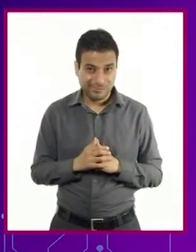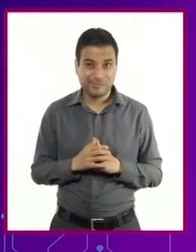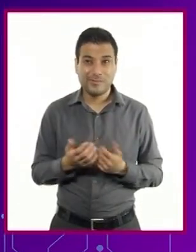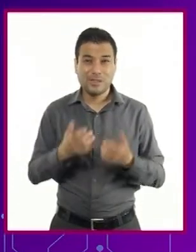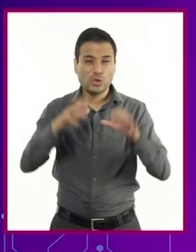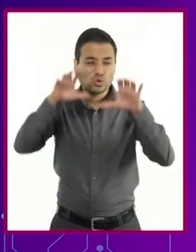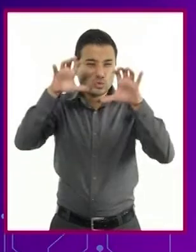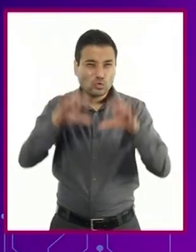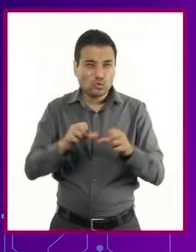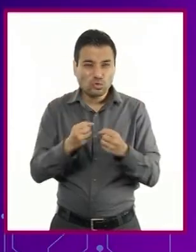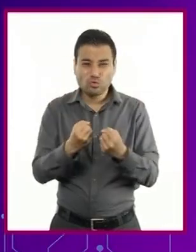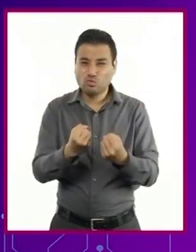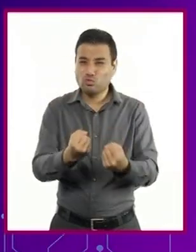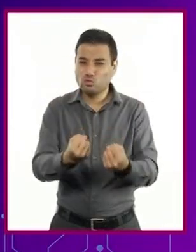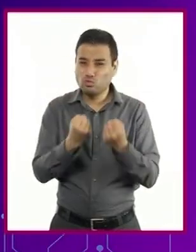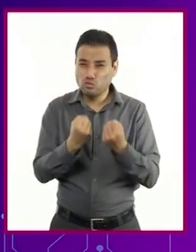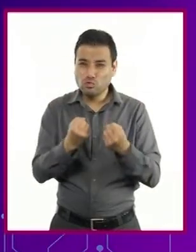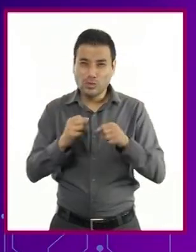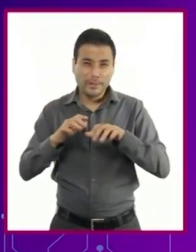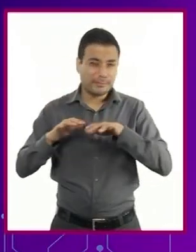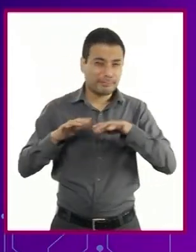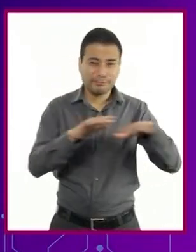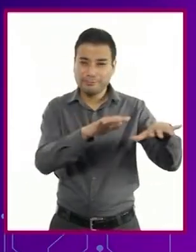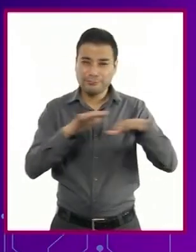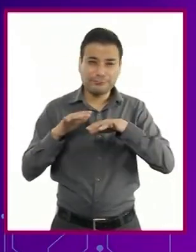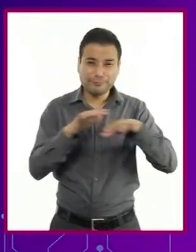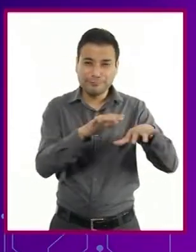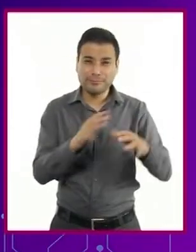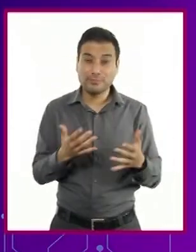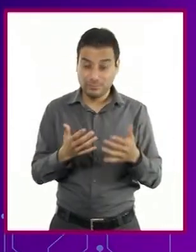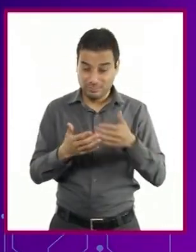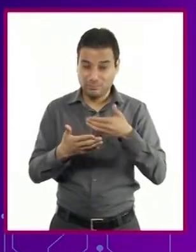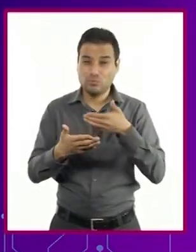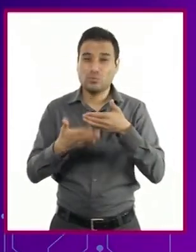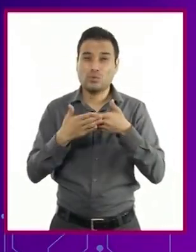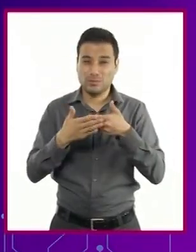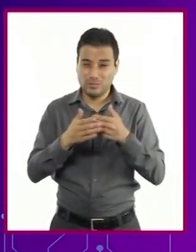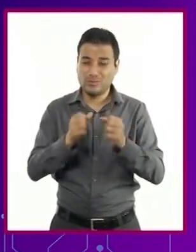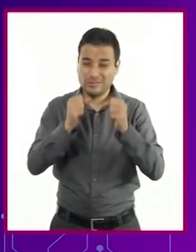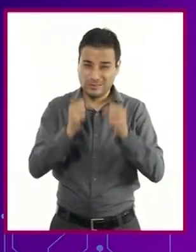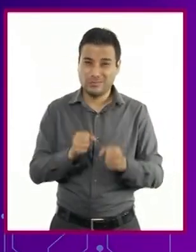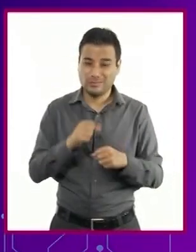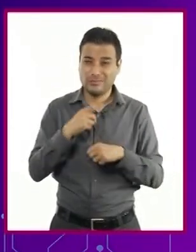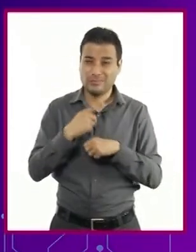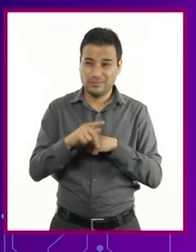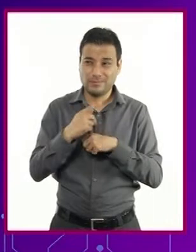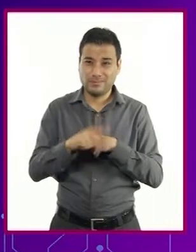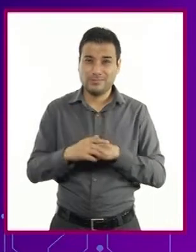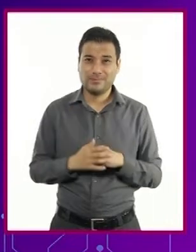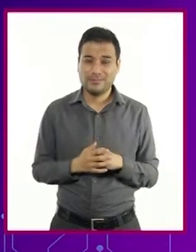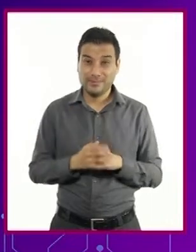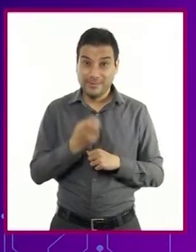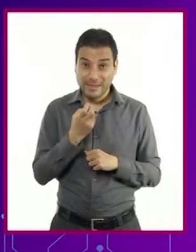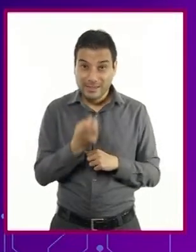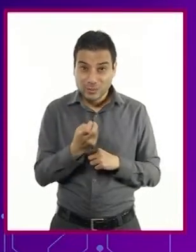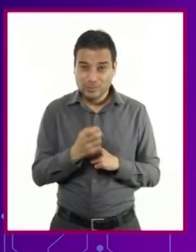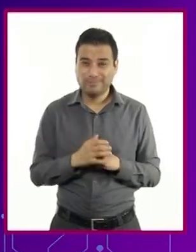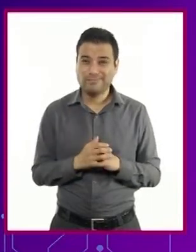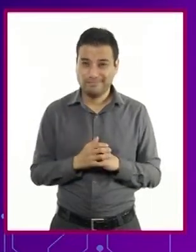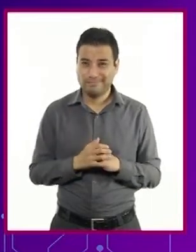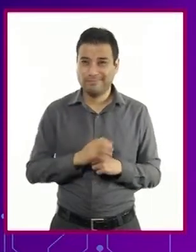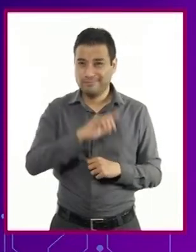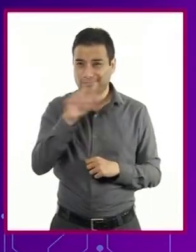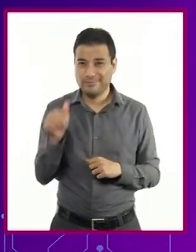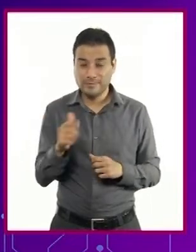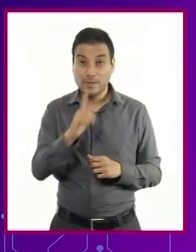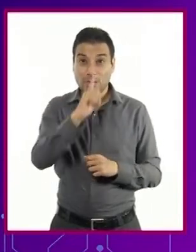lluvias torrenciales que provocan inundaciones y sequías prolongadas, aumentarán y serán más intensos. Todo esto afectará a los servicios básicos,